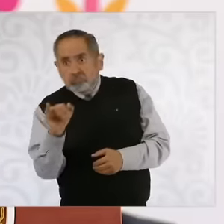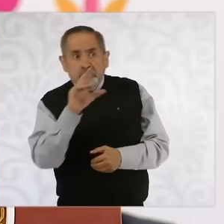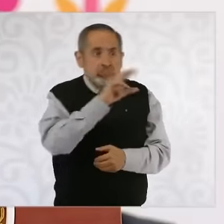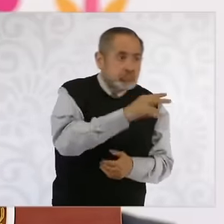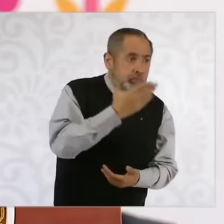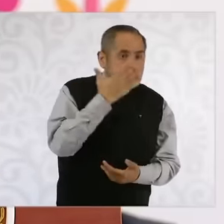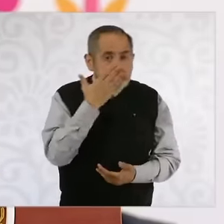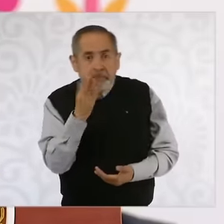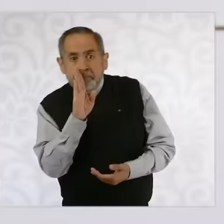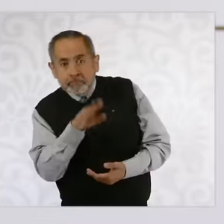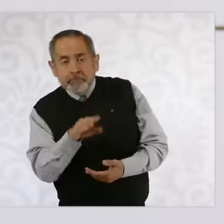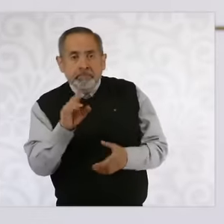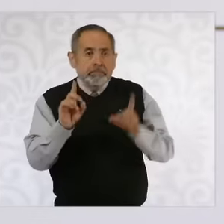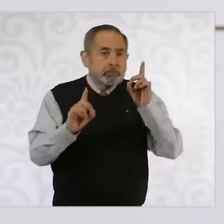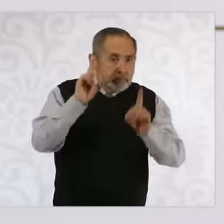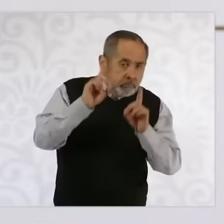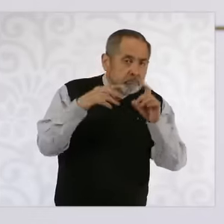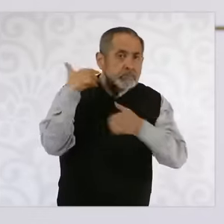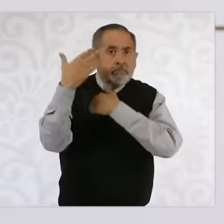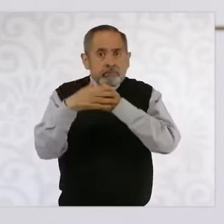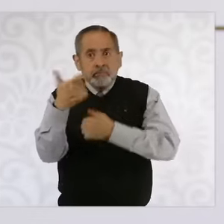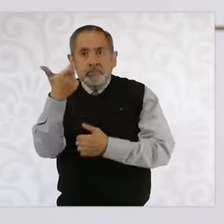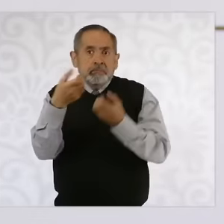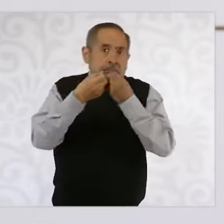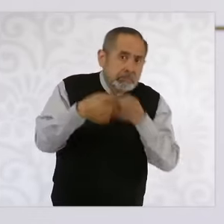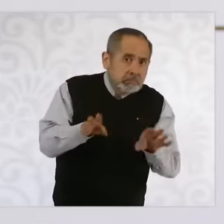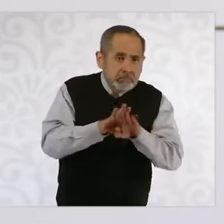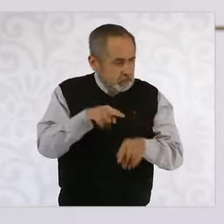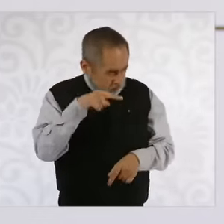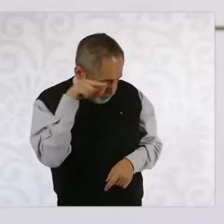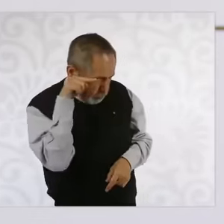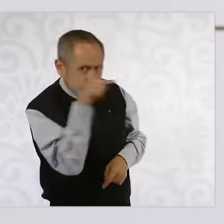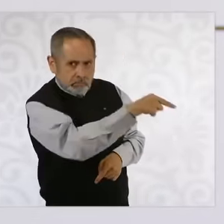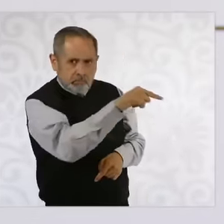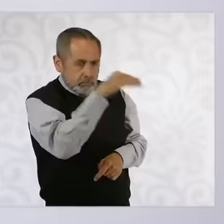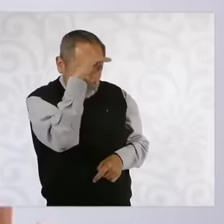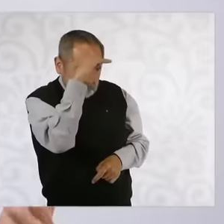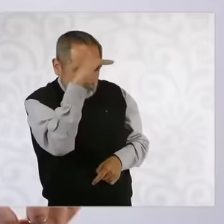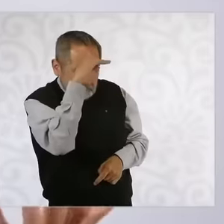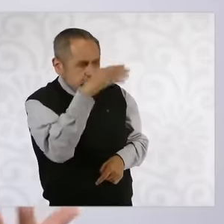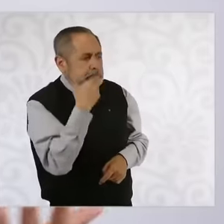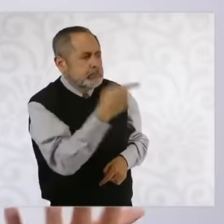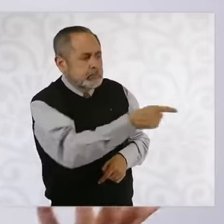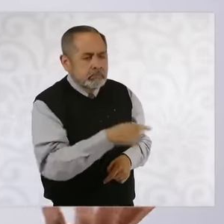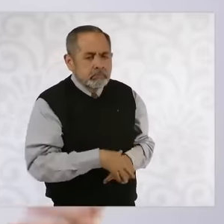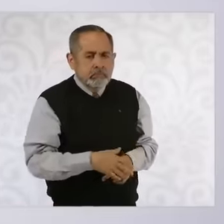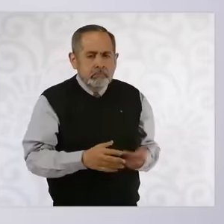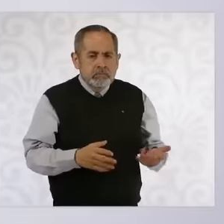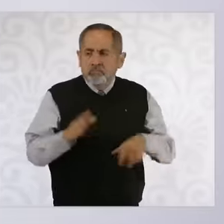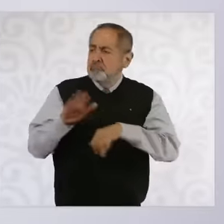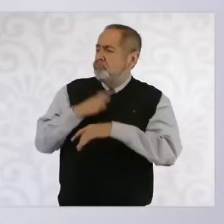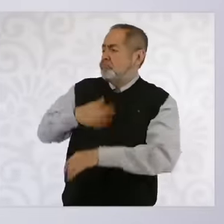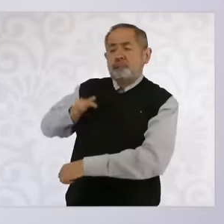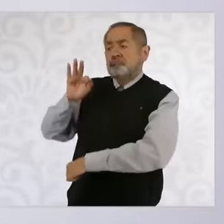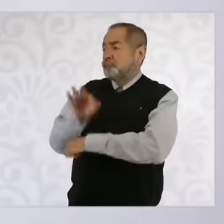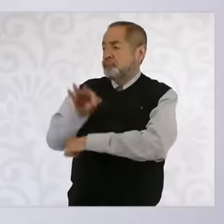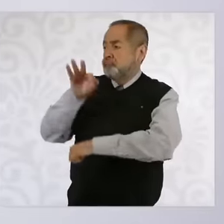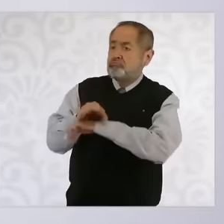las y los ministros de la Corte la decisión que van a tomar? O sea, ¿por qué ahora dicen que defienden la